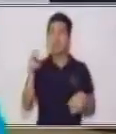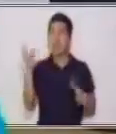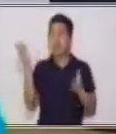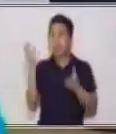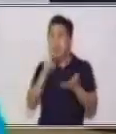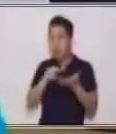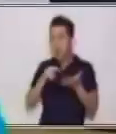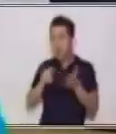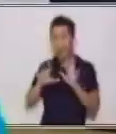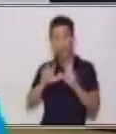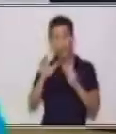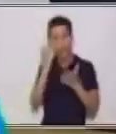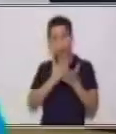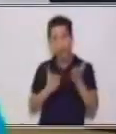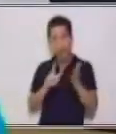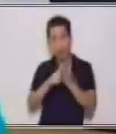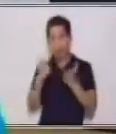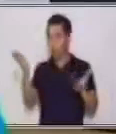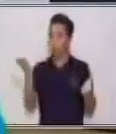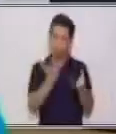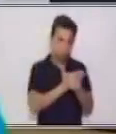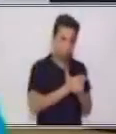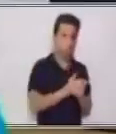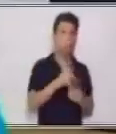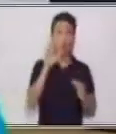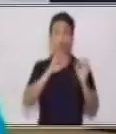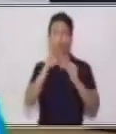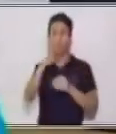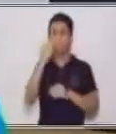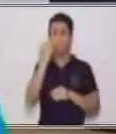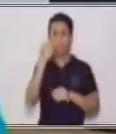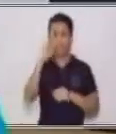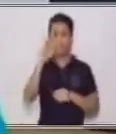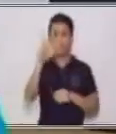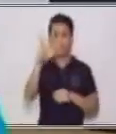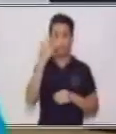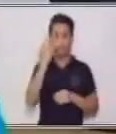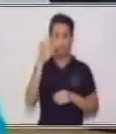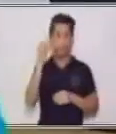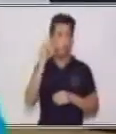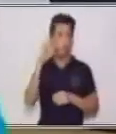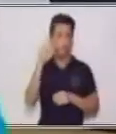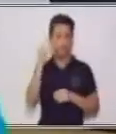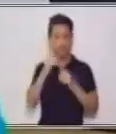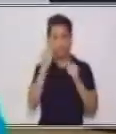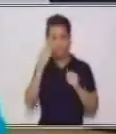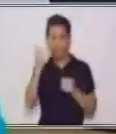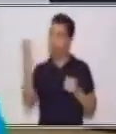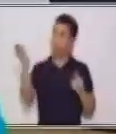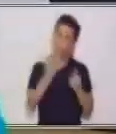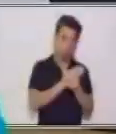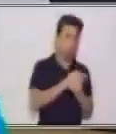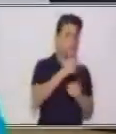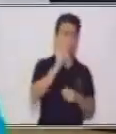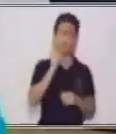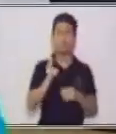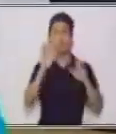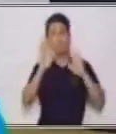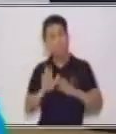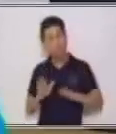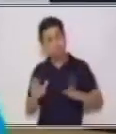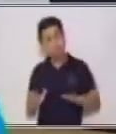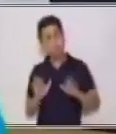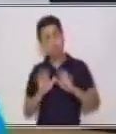esas notas bibliográficas y aparte de eso, siempre el poderlo hacer despacio, tranquilo,